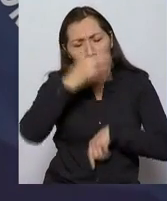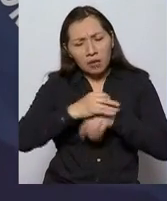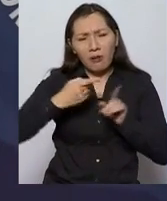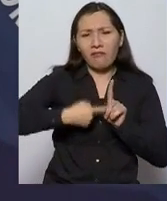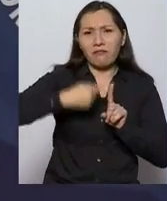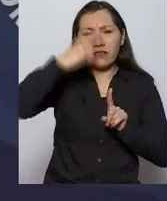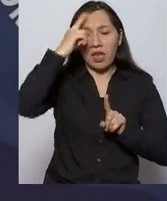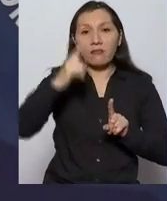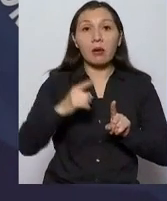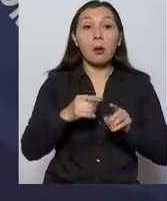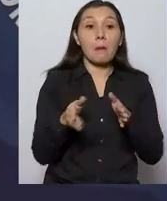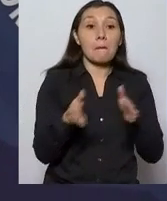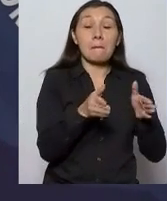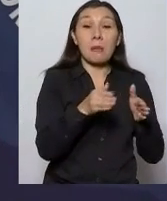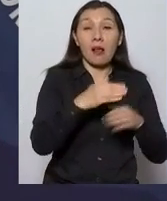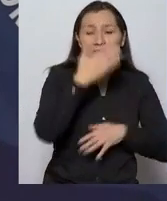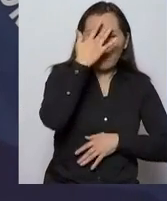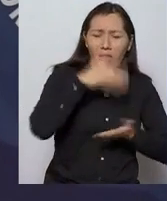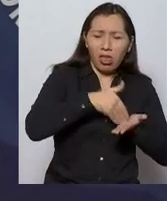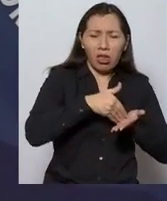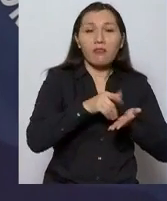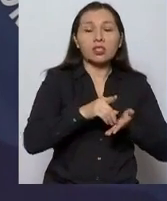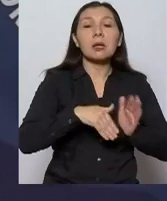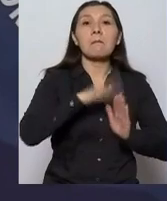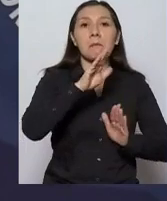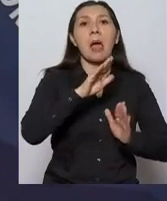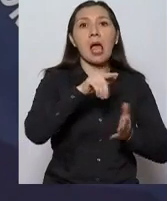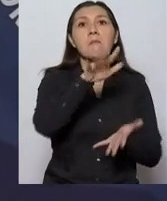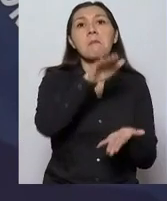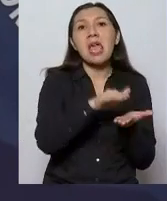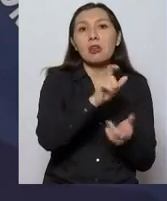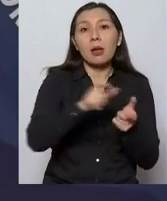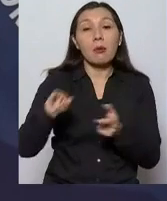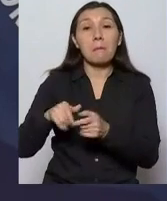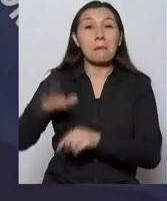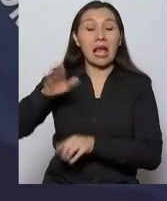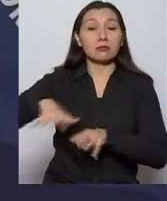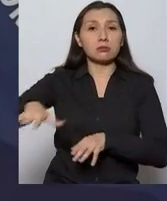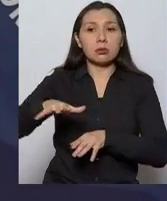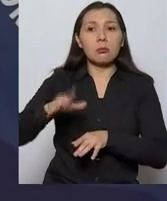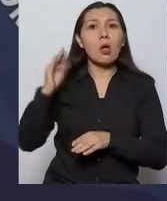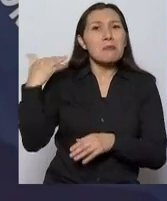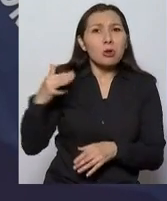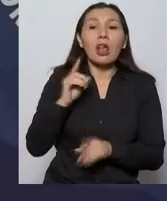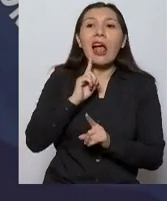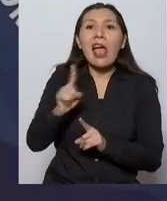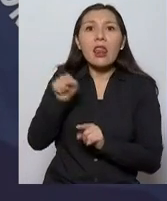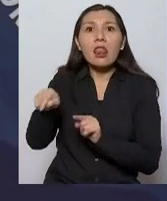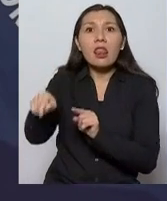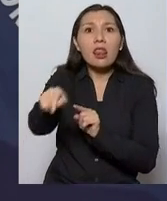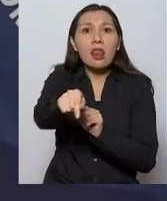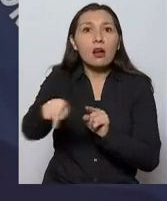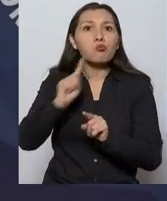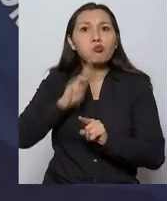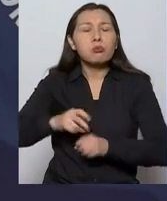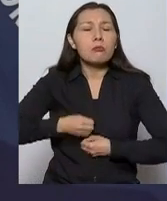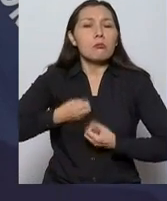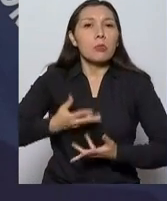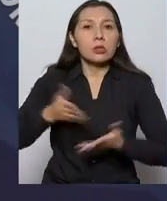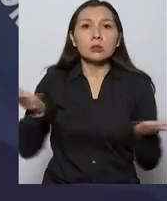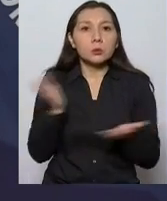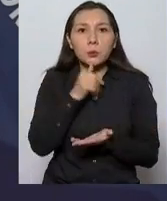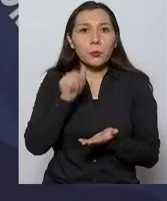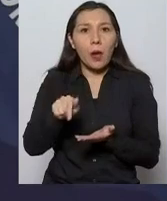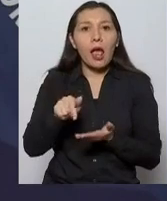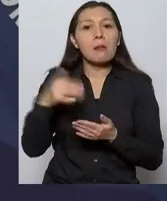los sintomáticos. Pero tiene mucha trascendencia identificar estas personas. ¿Por qué? Porque